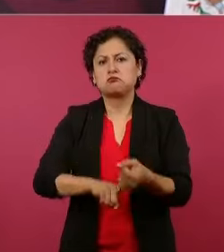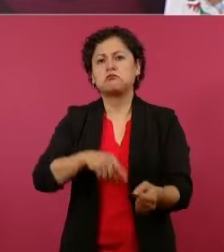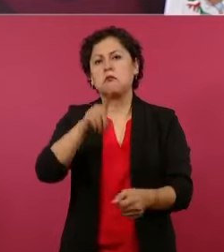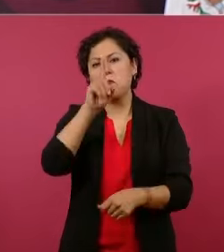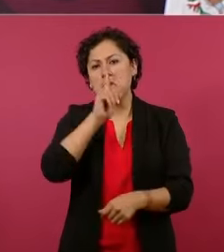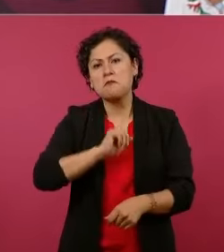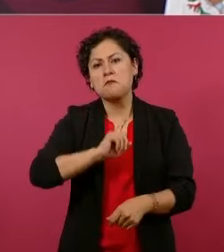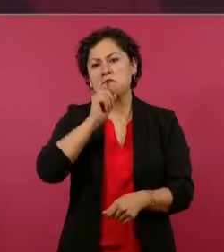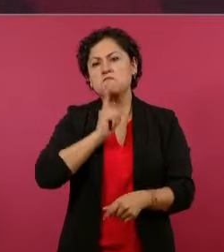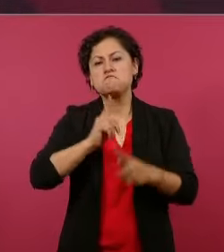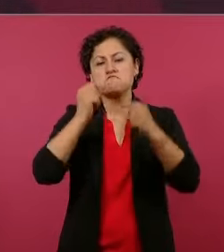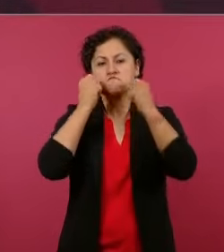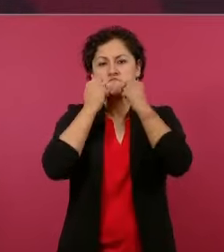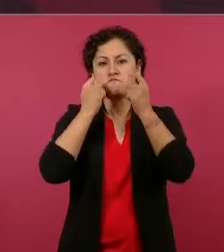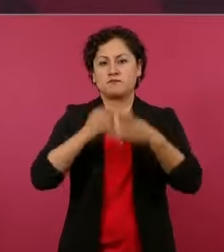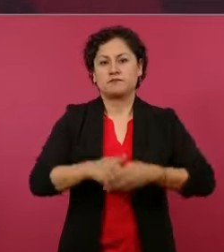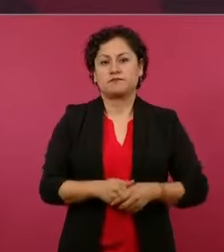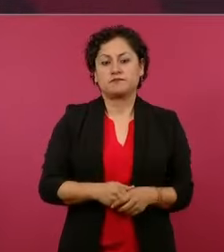mentir